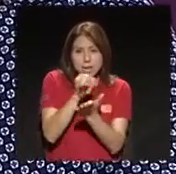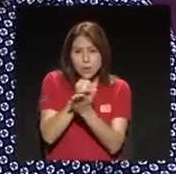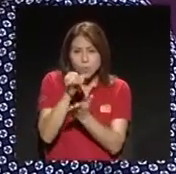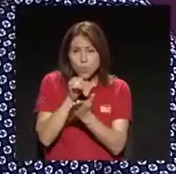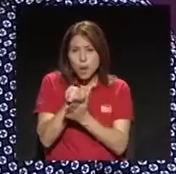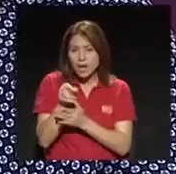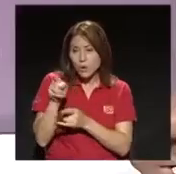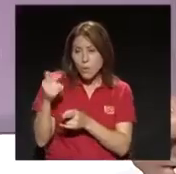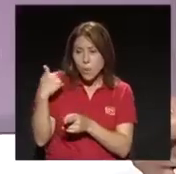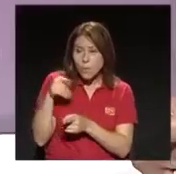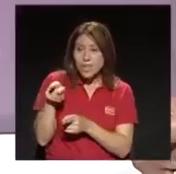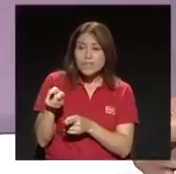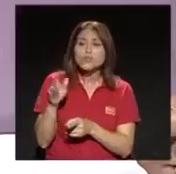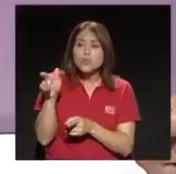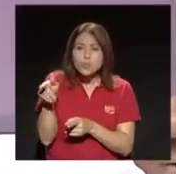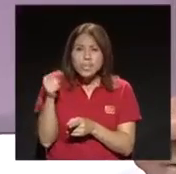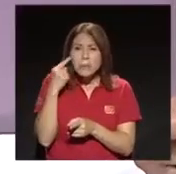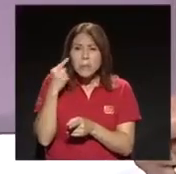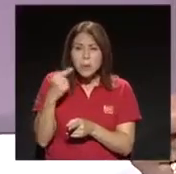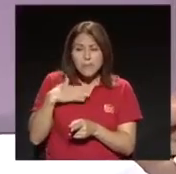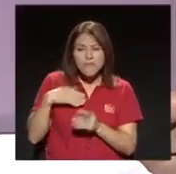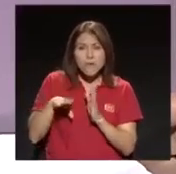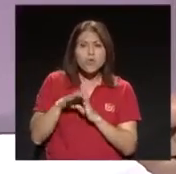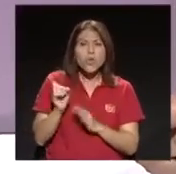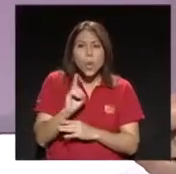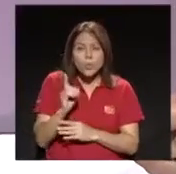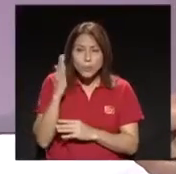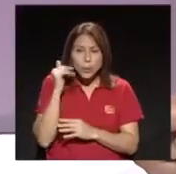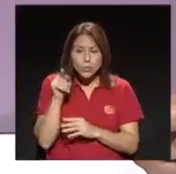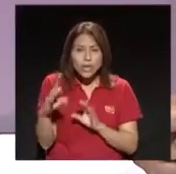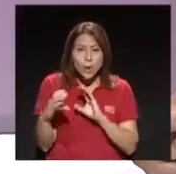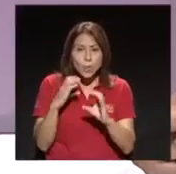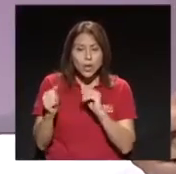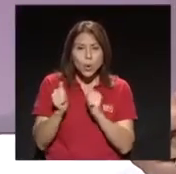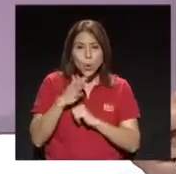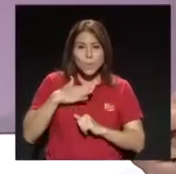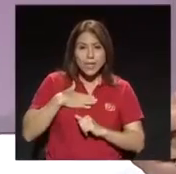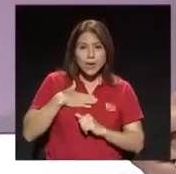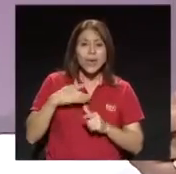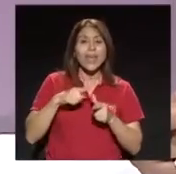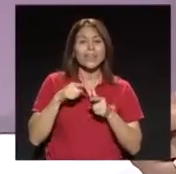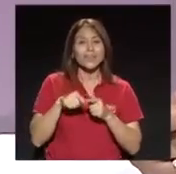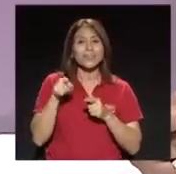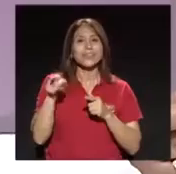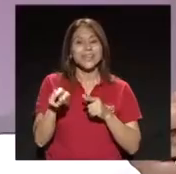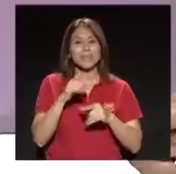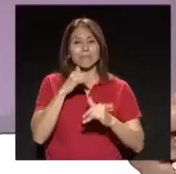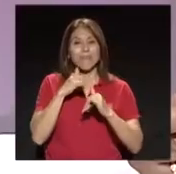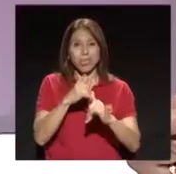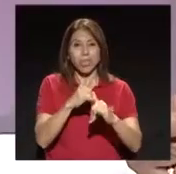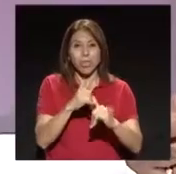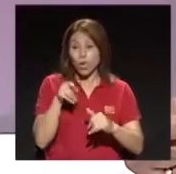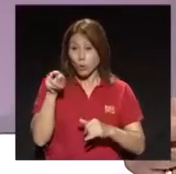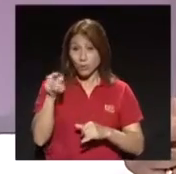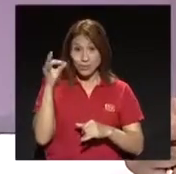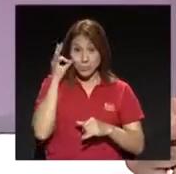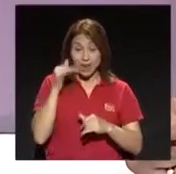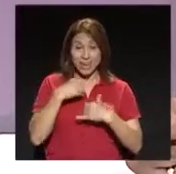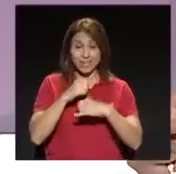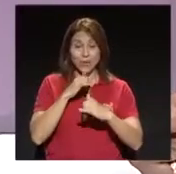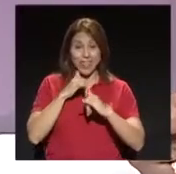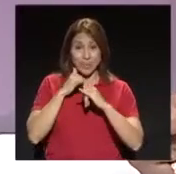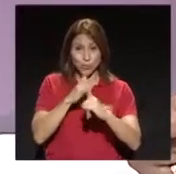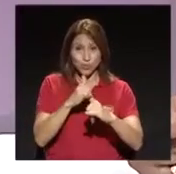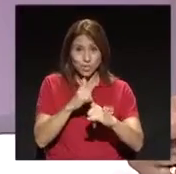su foto y por qué se comunicó con ella. Cuando ella hace la denuncia del sitio, ¿verdad?, que tienen su fotografía y lo